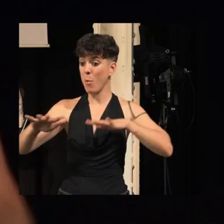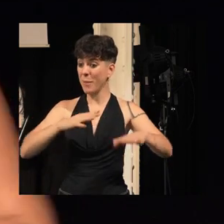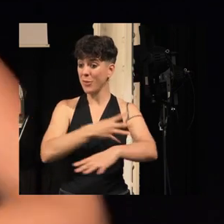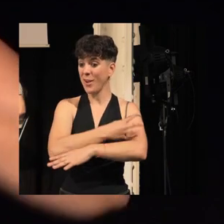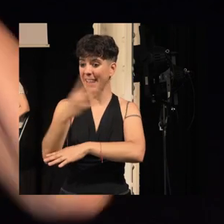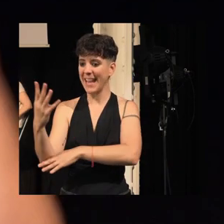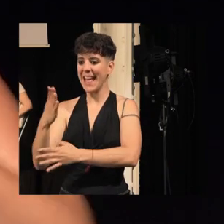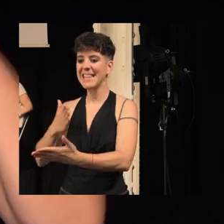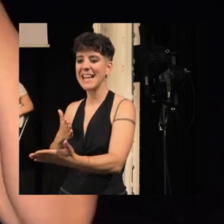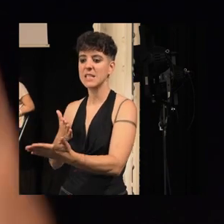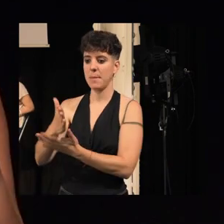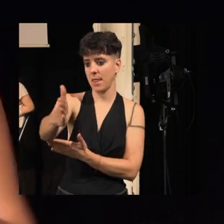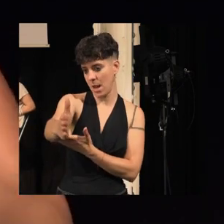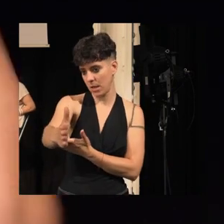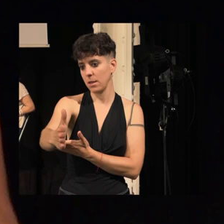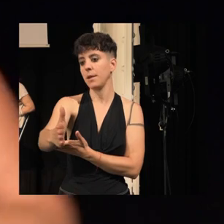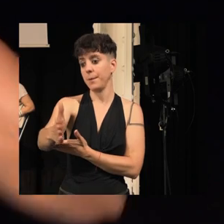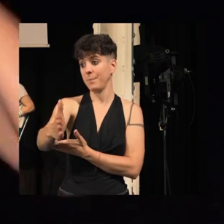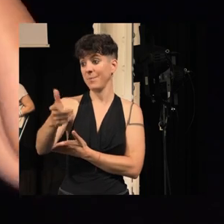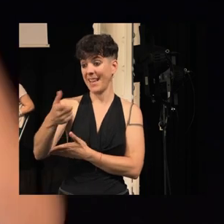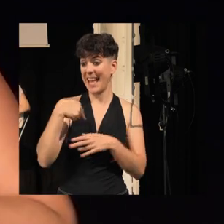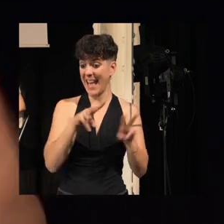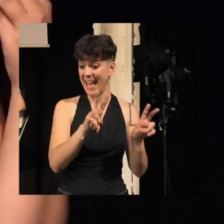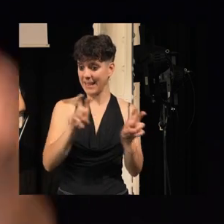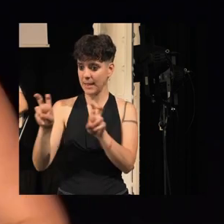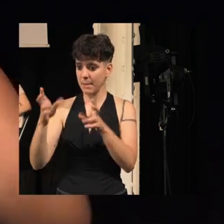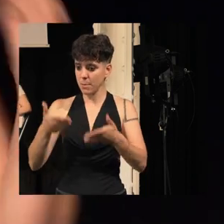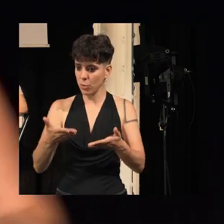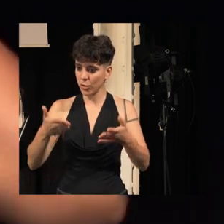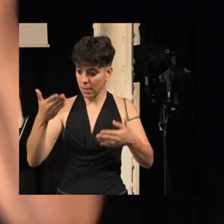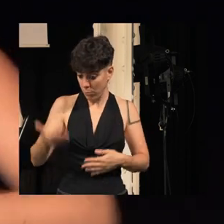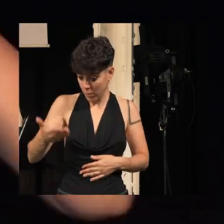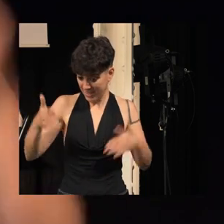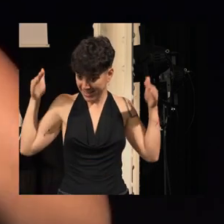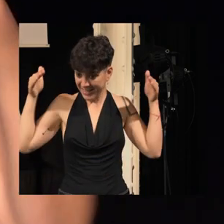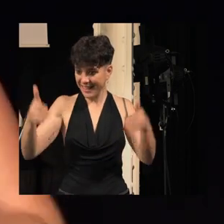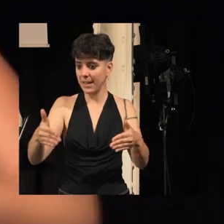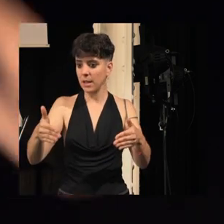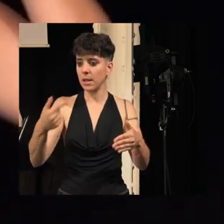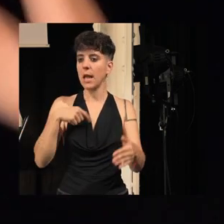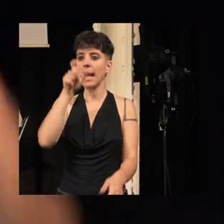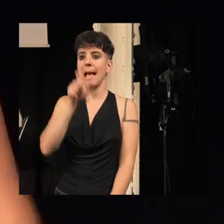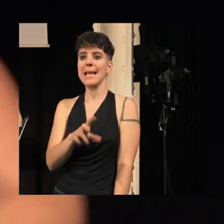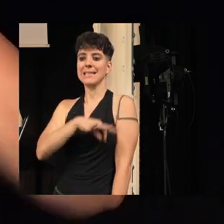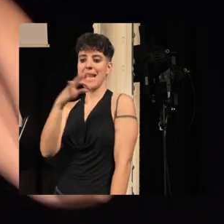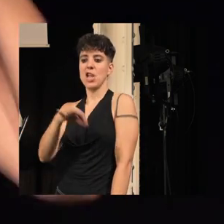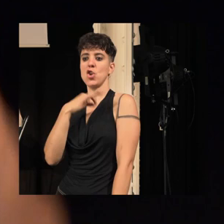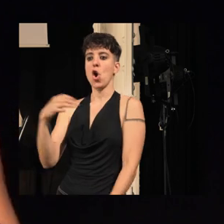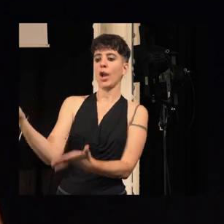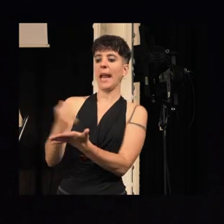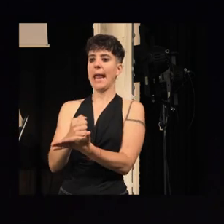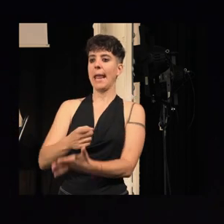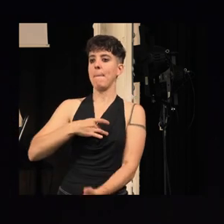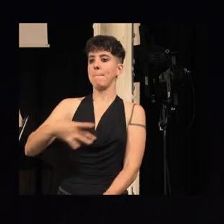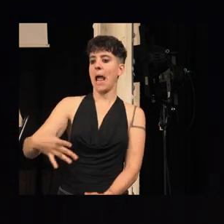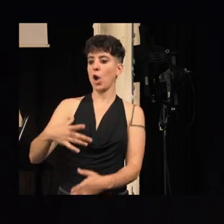que construya una agenda a partir de demandas que vayan más allá del señor gay blanco de clase media.